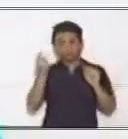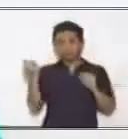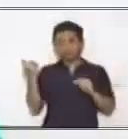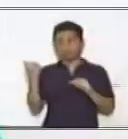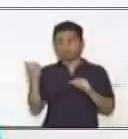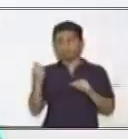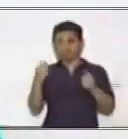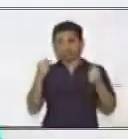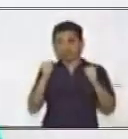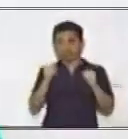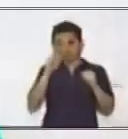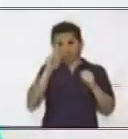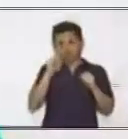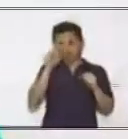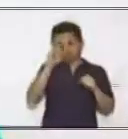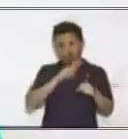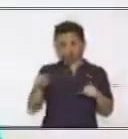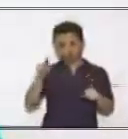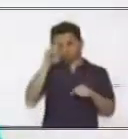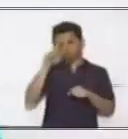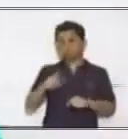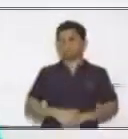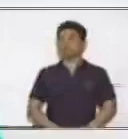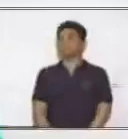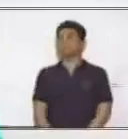¿Lo construimos? Muy bien.